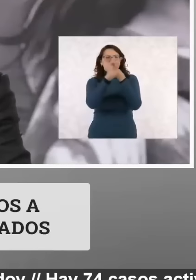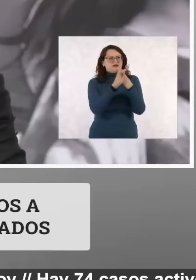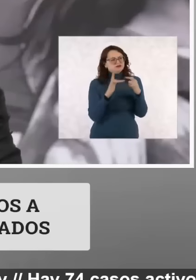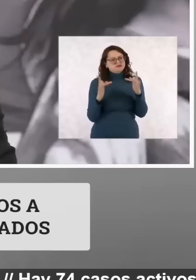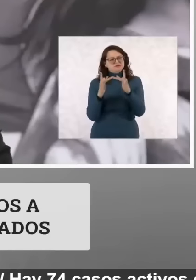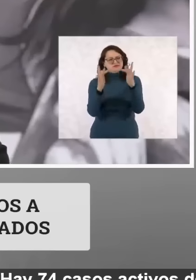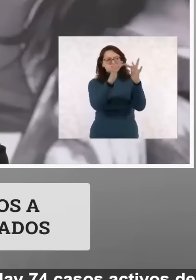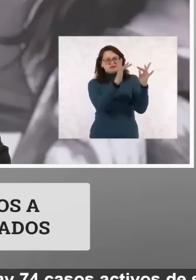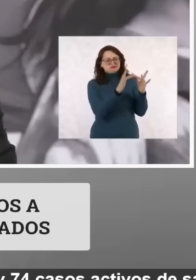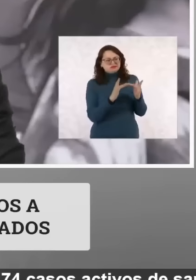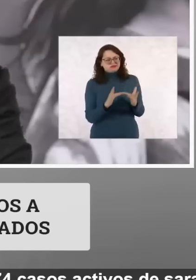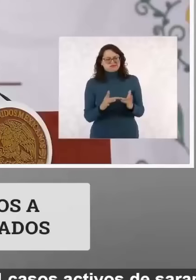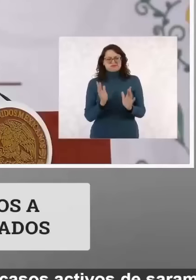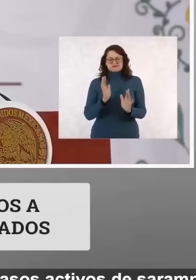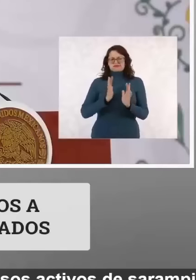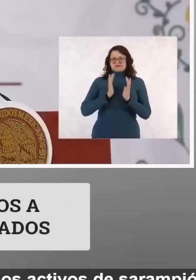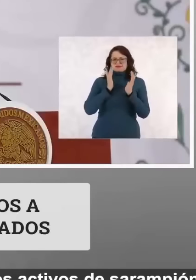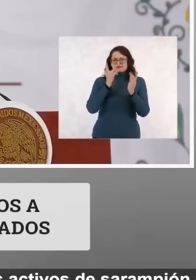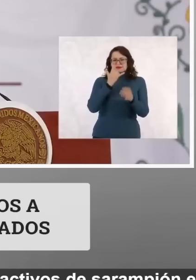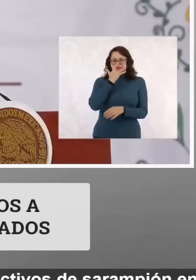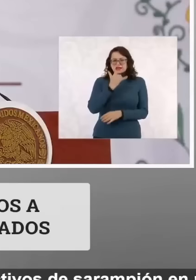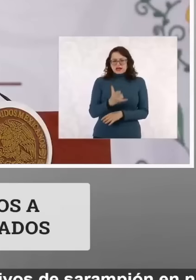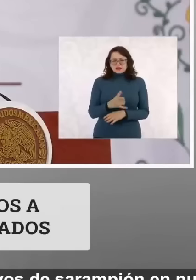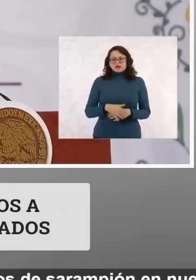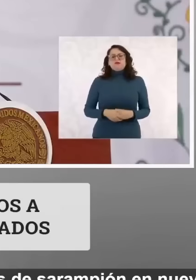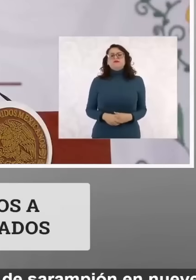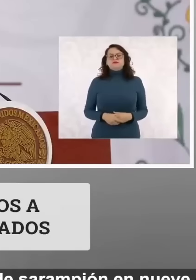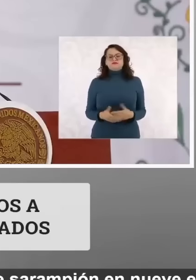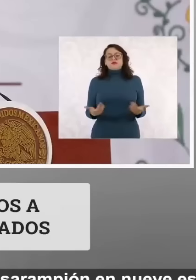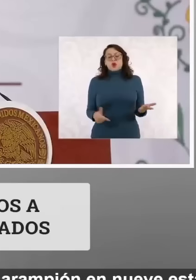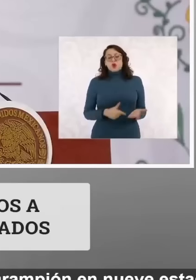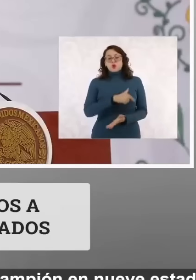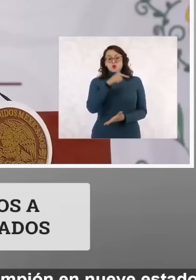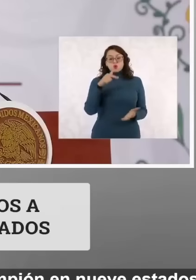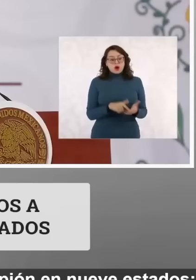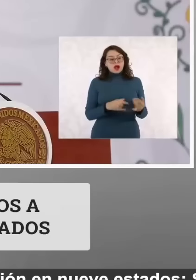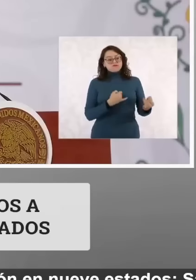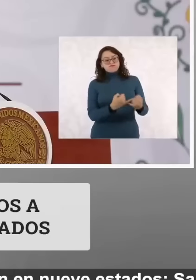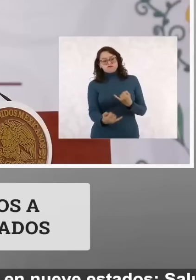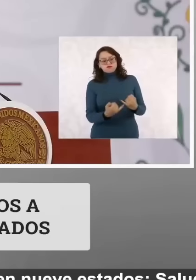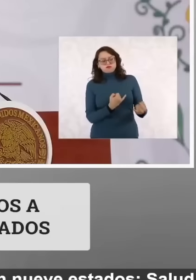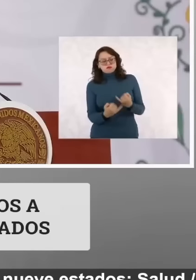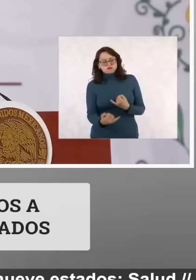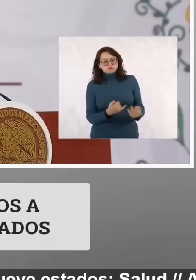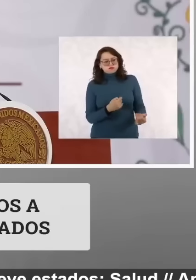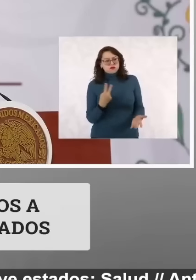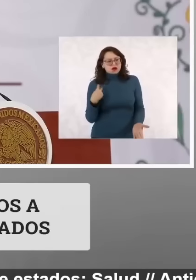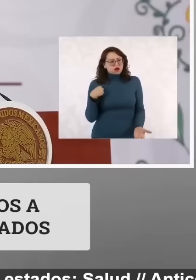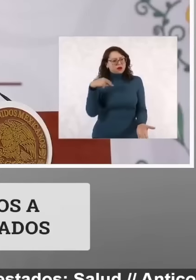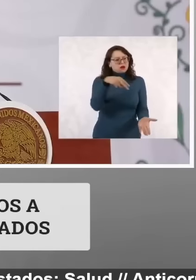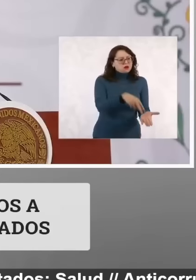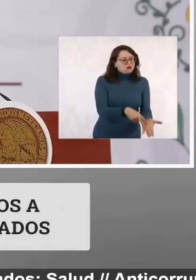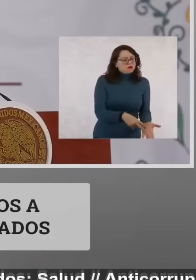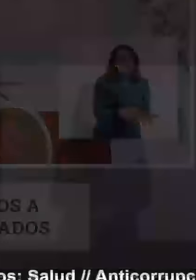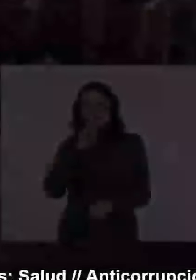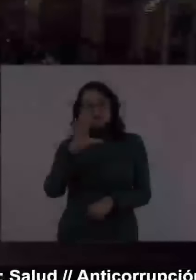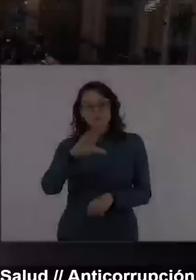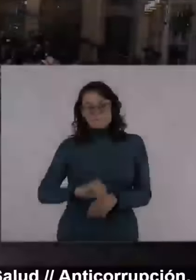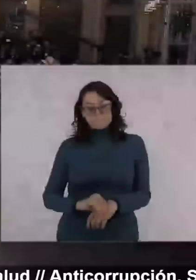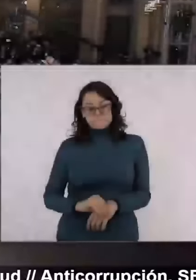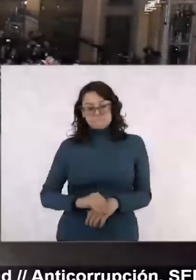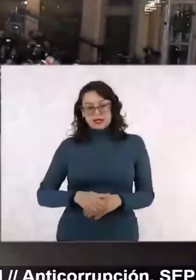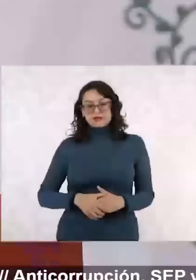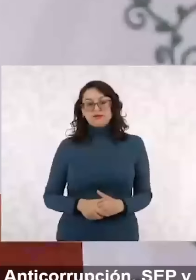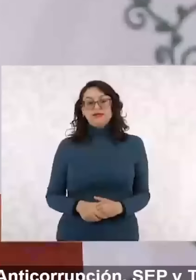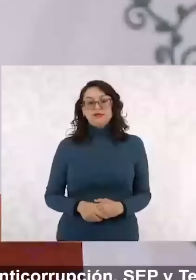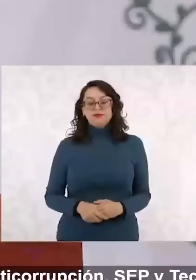Inteligencia Financiera, sino también del Gabinete de Seguridad, y esto es lo que se informó hoy a través de la conferencia presidencial. Vamos a verlo. Vamos